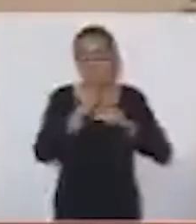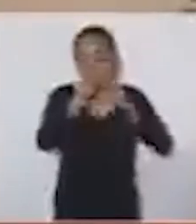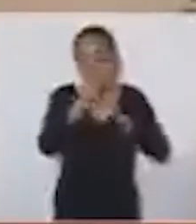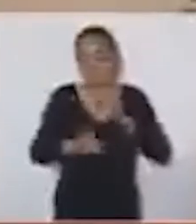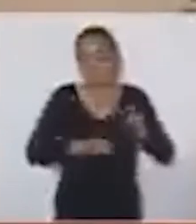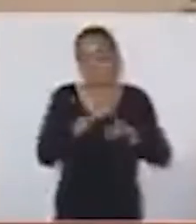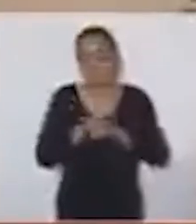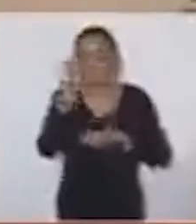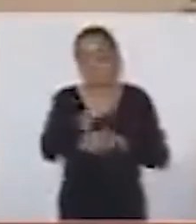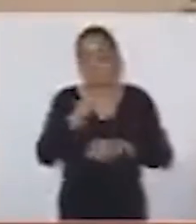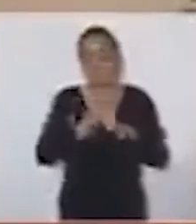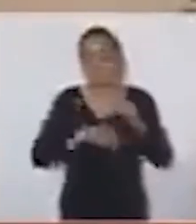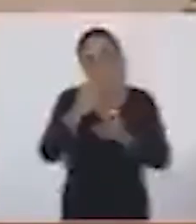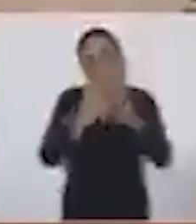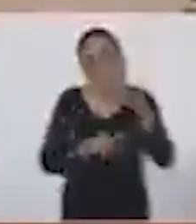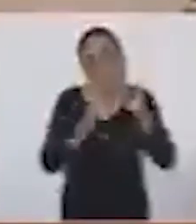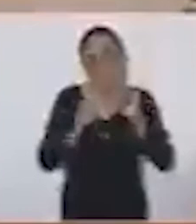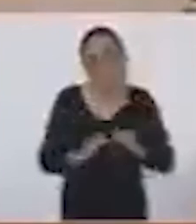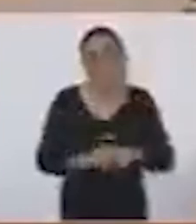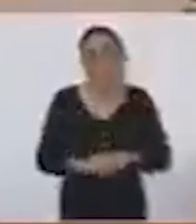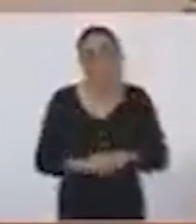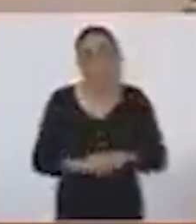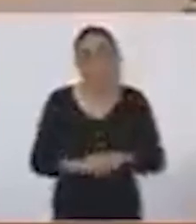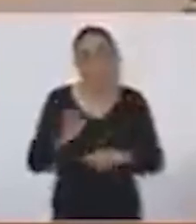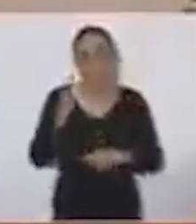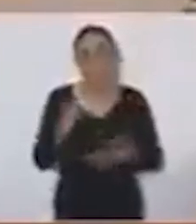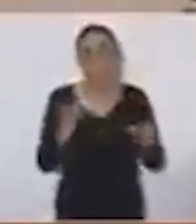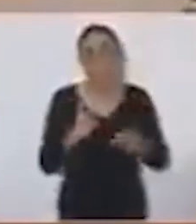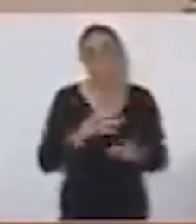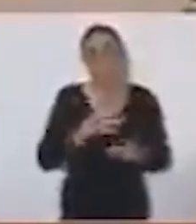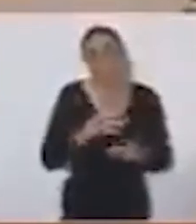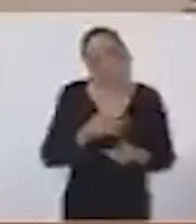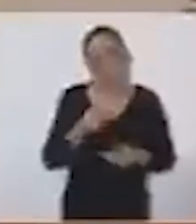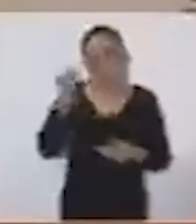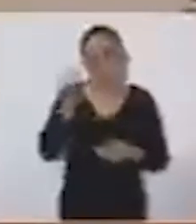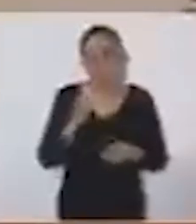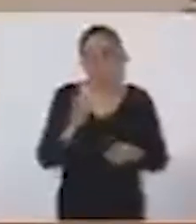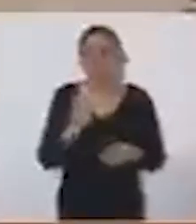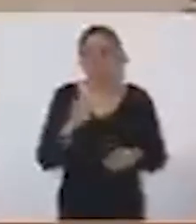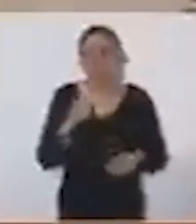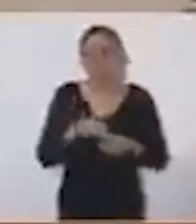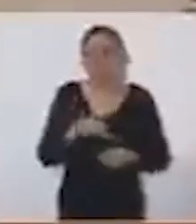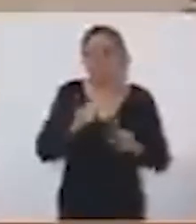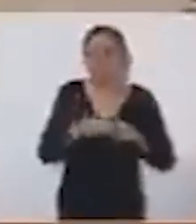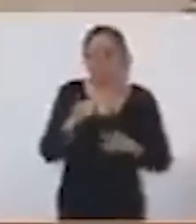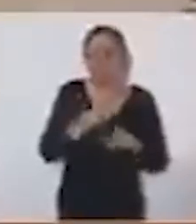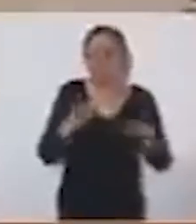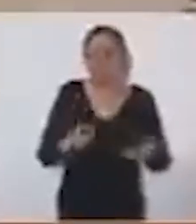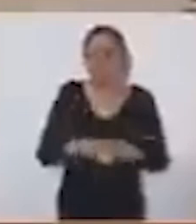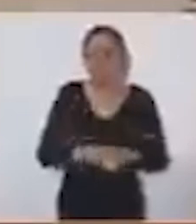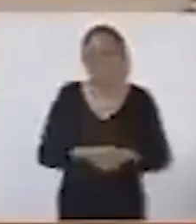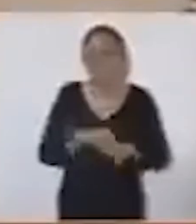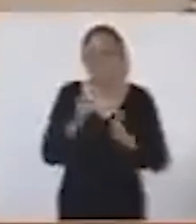que tiene que revisarse todo saben que había habían ocultamiento de todo esto